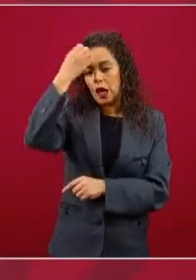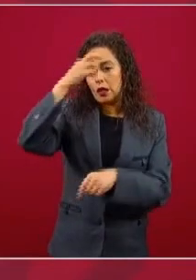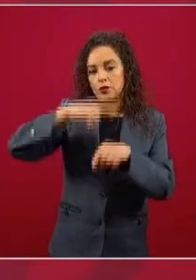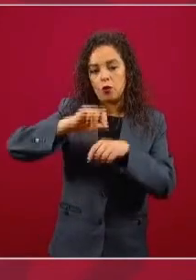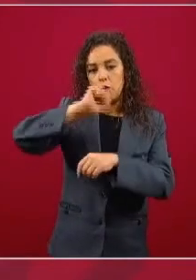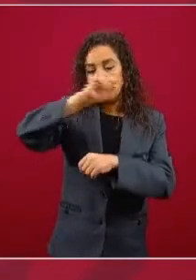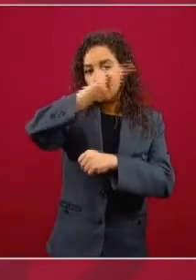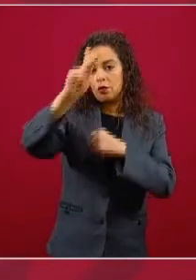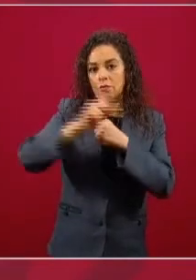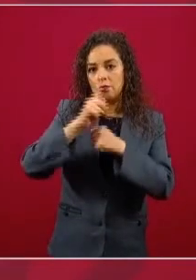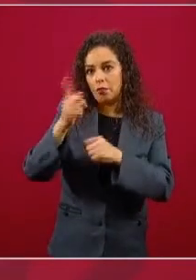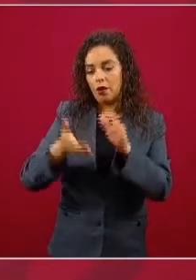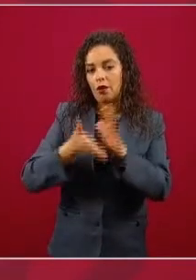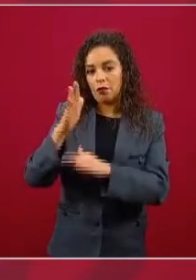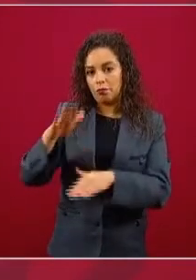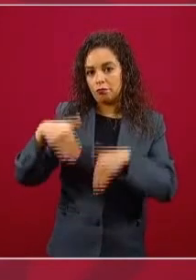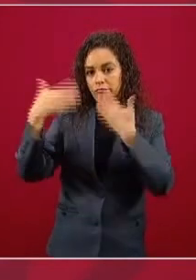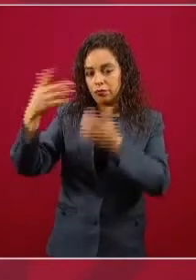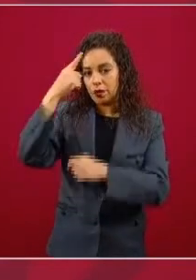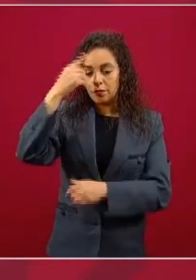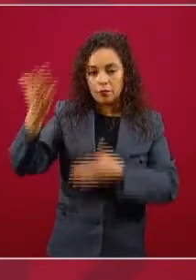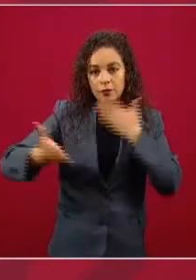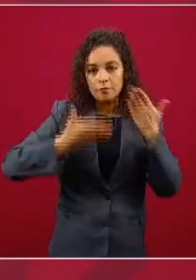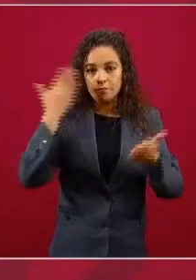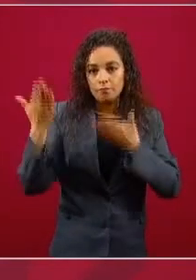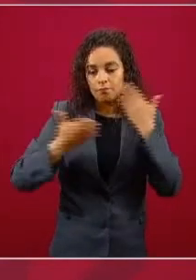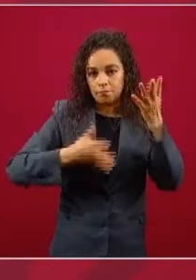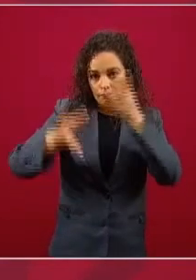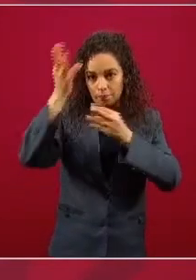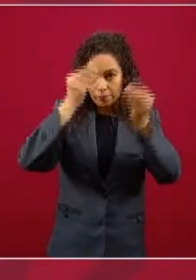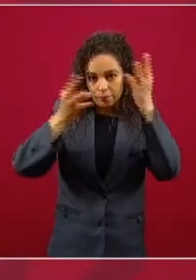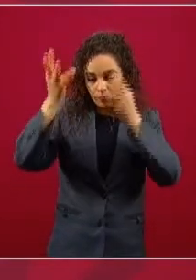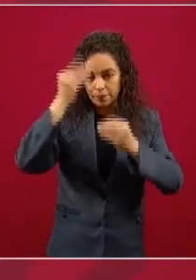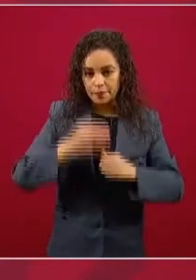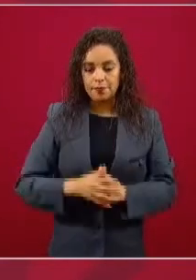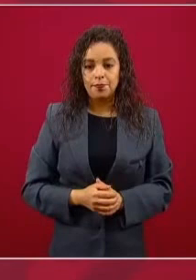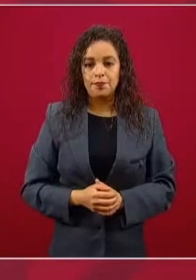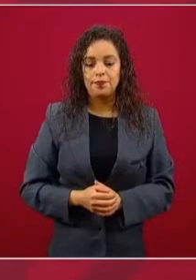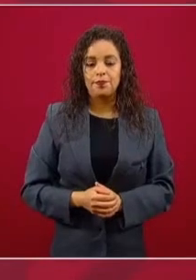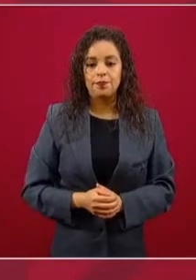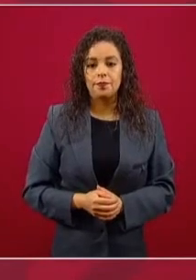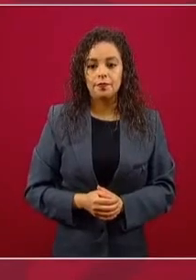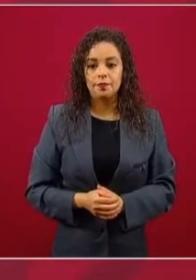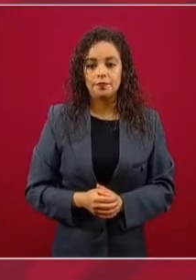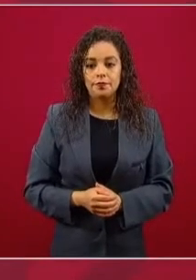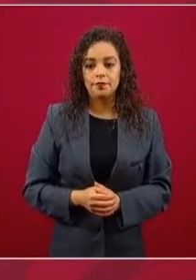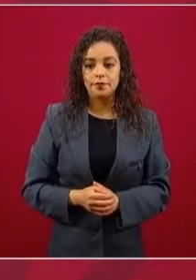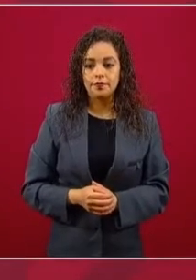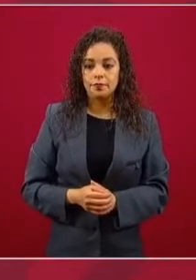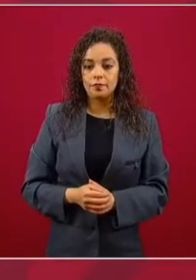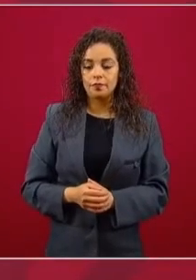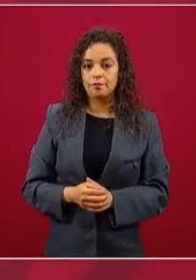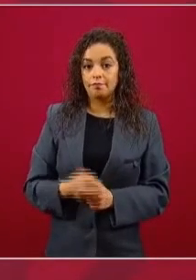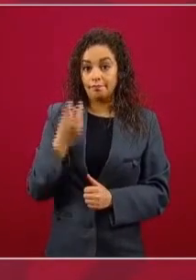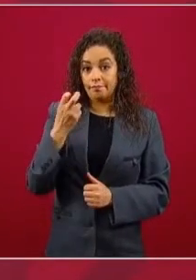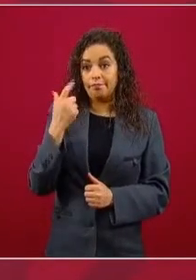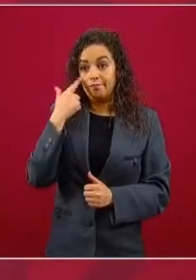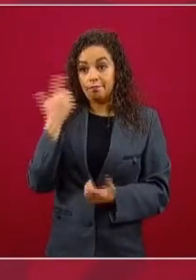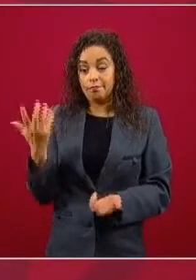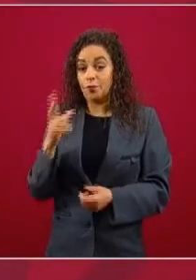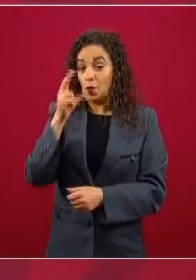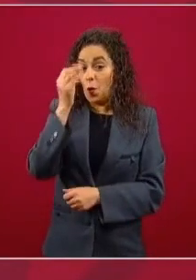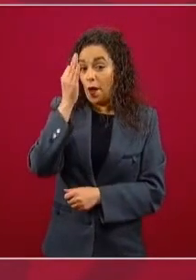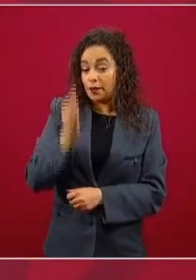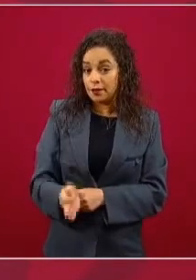para la formación. Entonces, si no se permite la corrupción